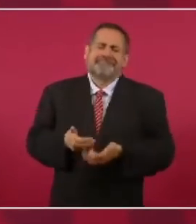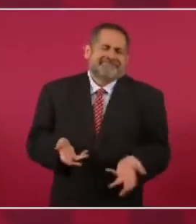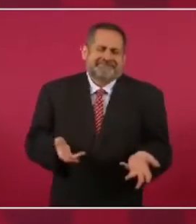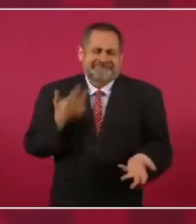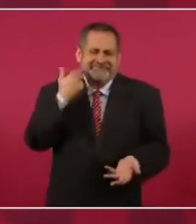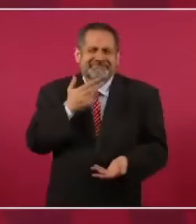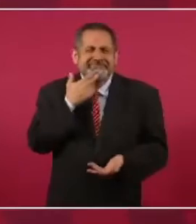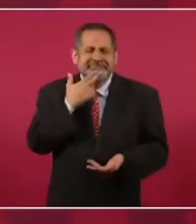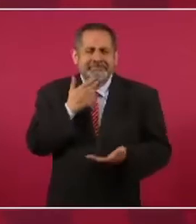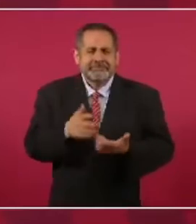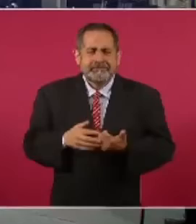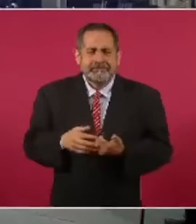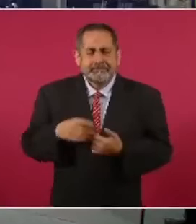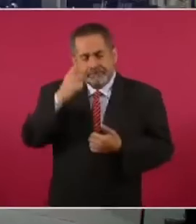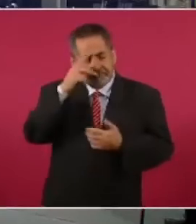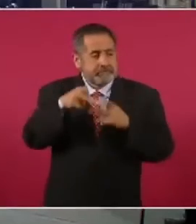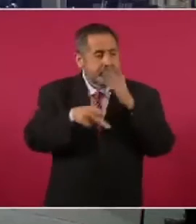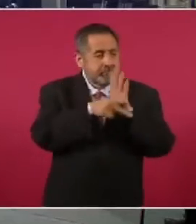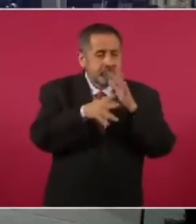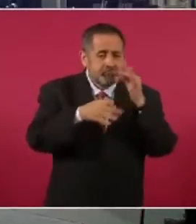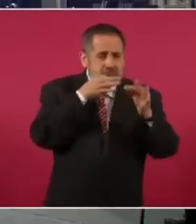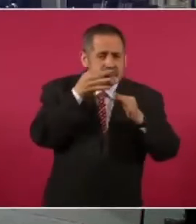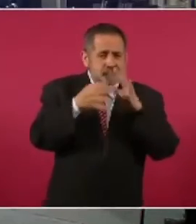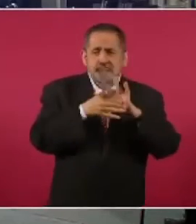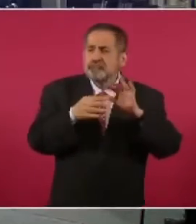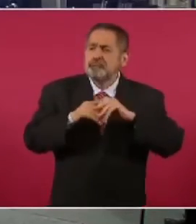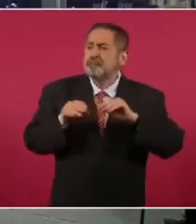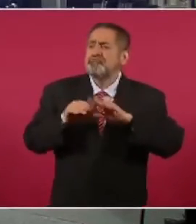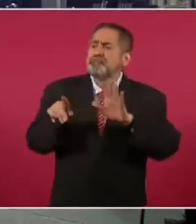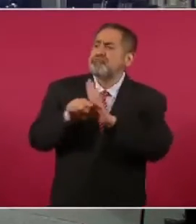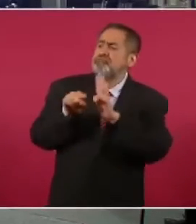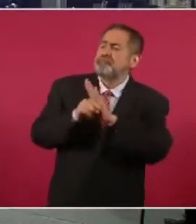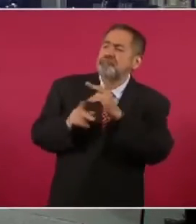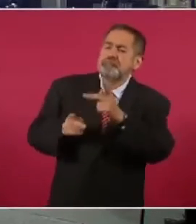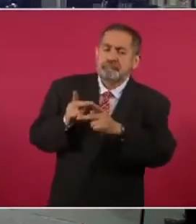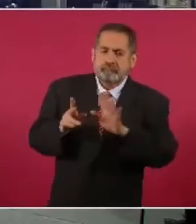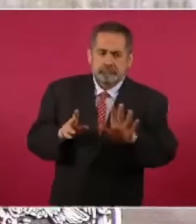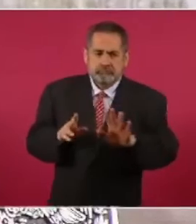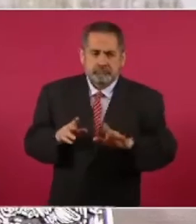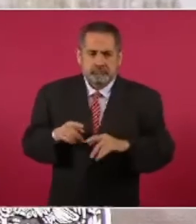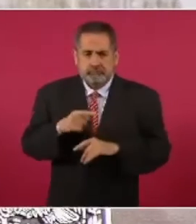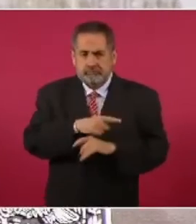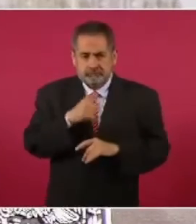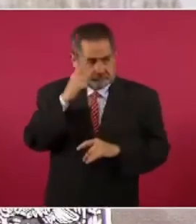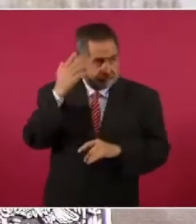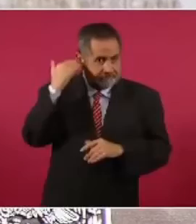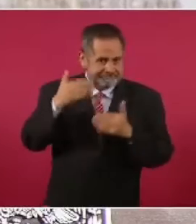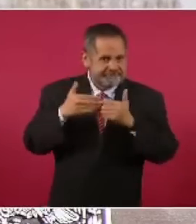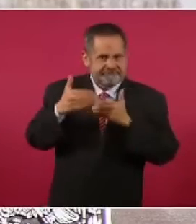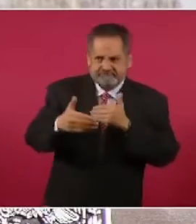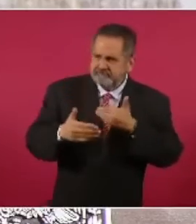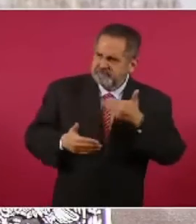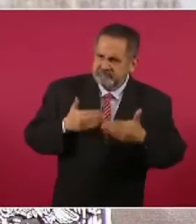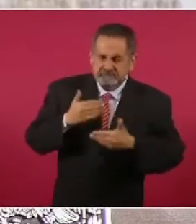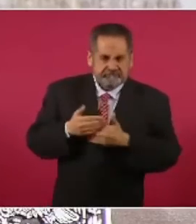¿Para qué vamos a estar con el periodismo? Estoy hablando del periodismo de avanzada,